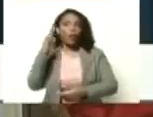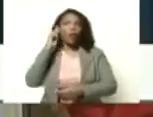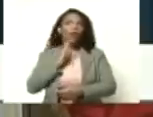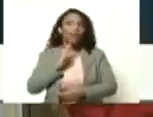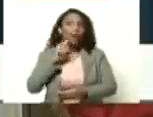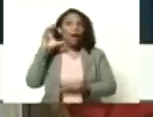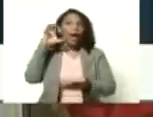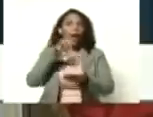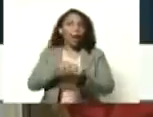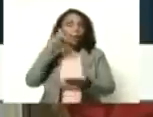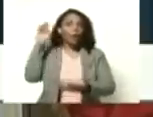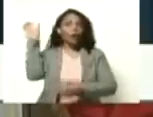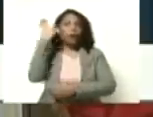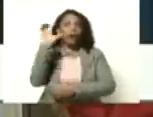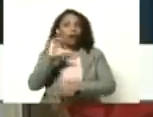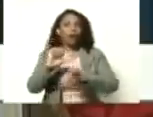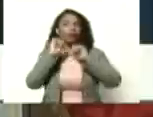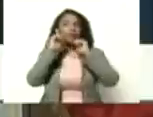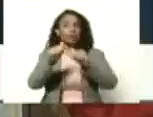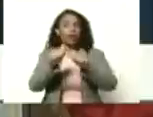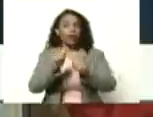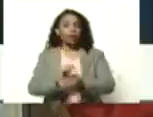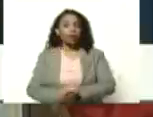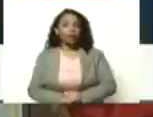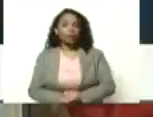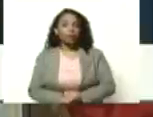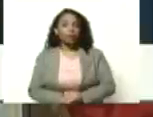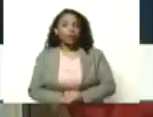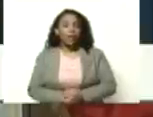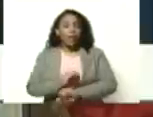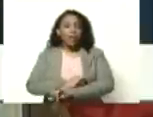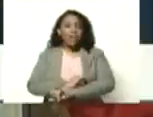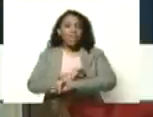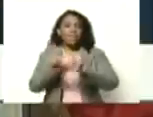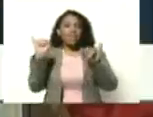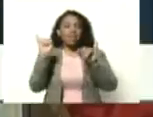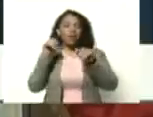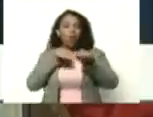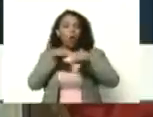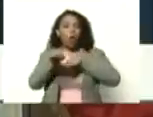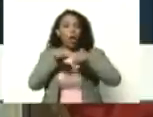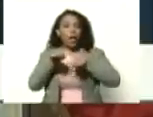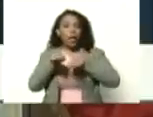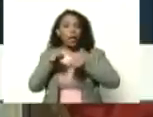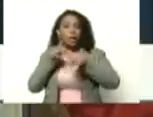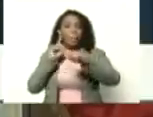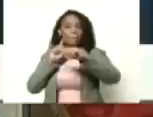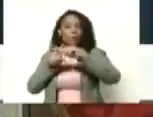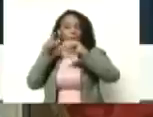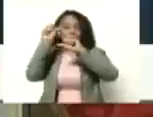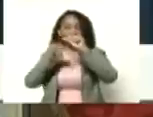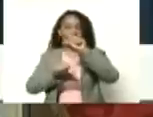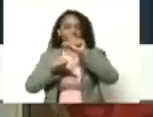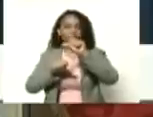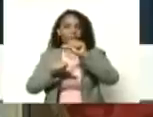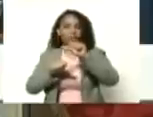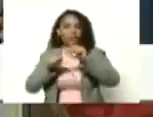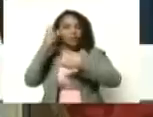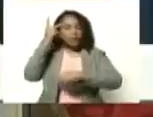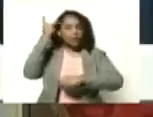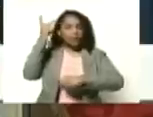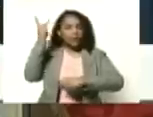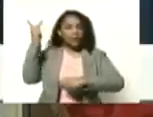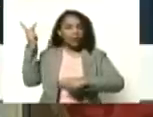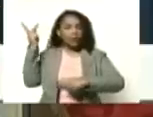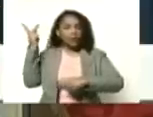y caracas inicialmente y finalmente en cojedes experticias psiquiátricas